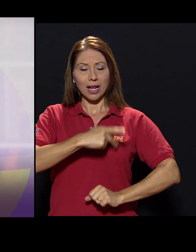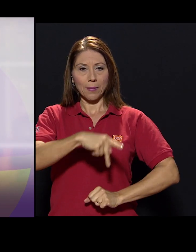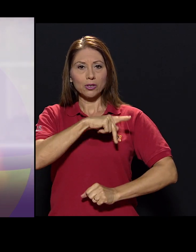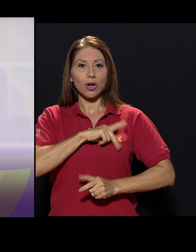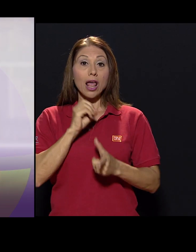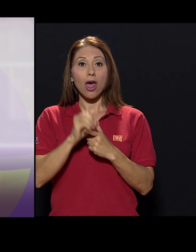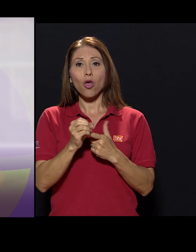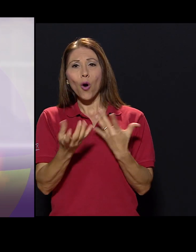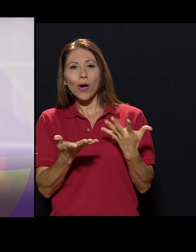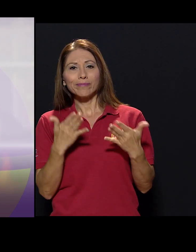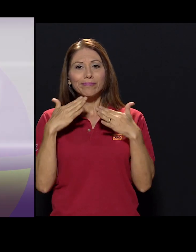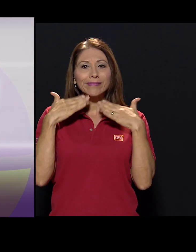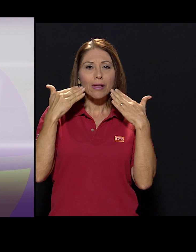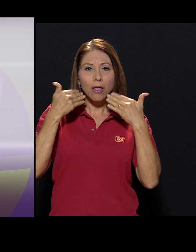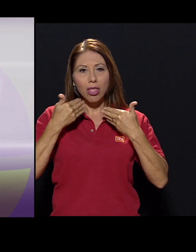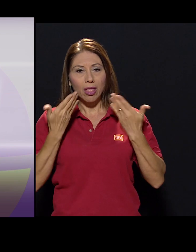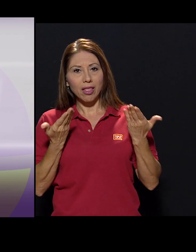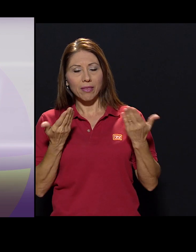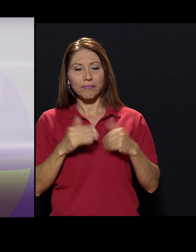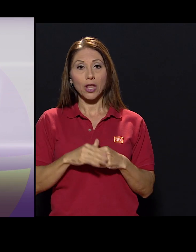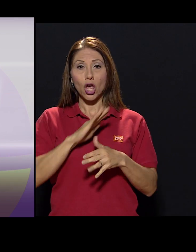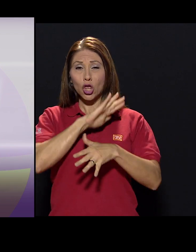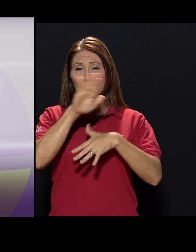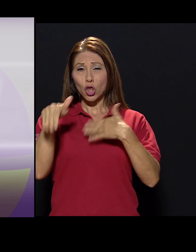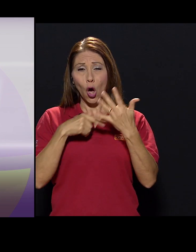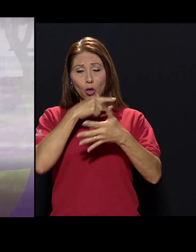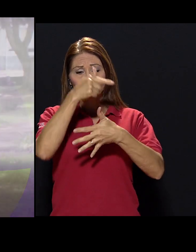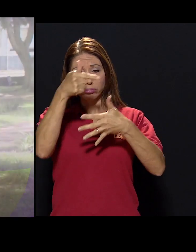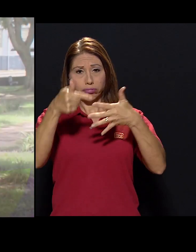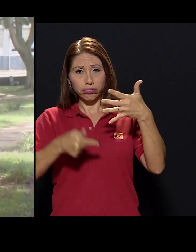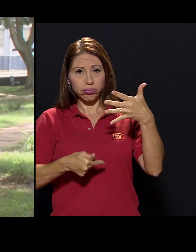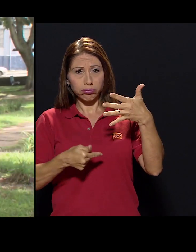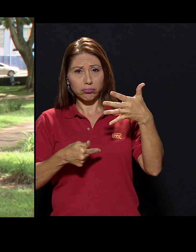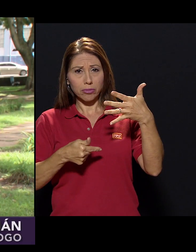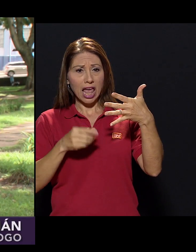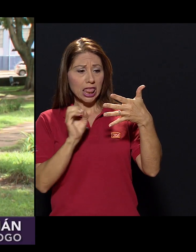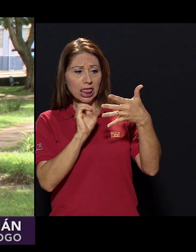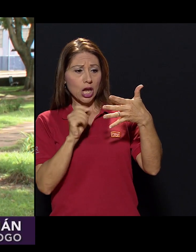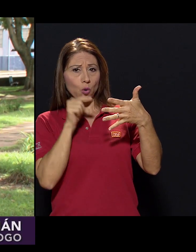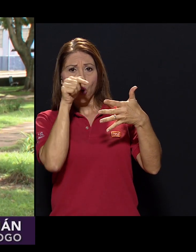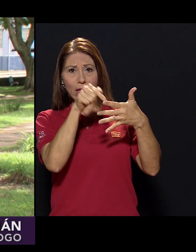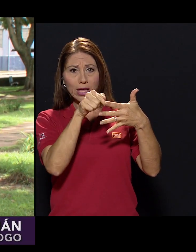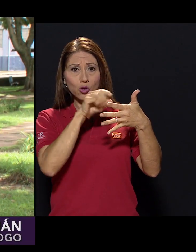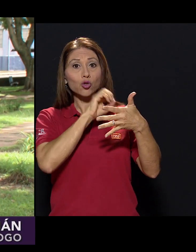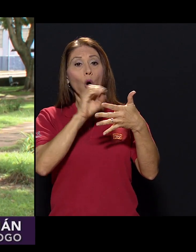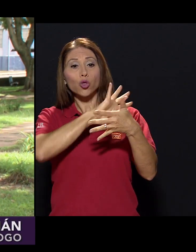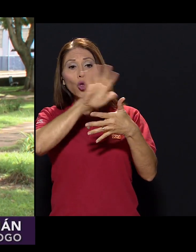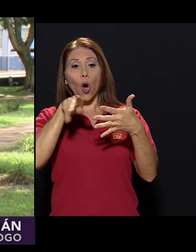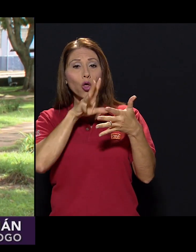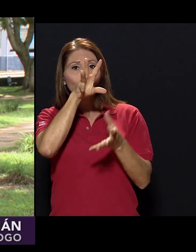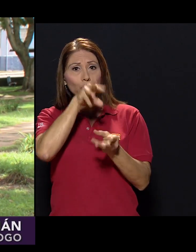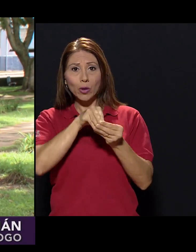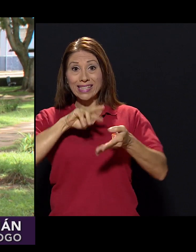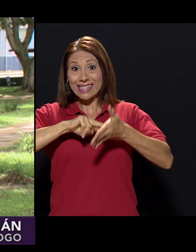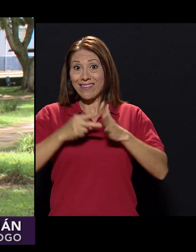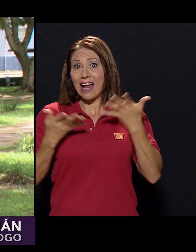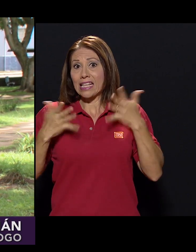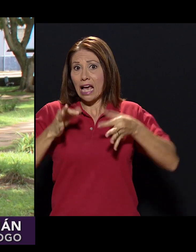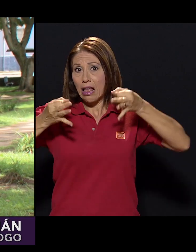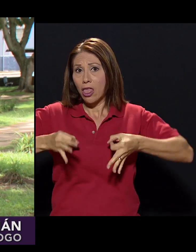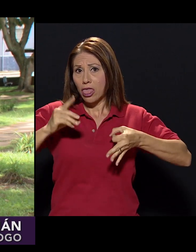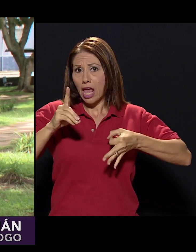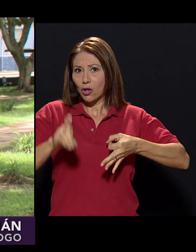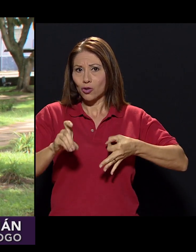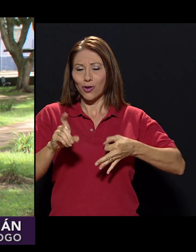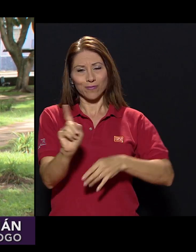Y cambios en la personalidad o el humor Todos estos signos, ninguno de ellos o la suma es un diagnóstico